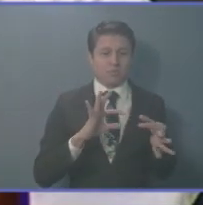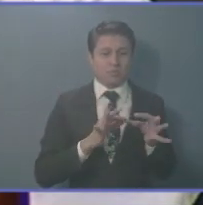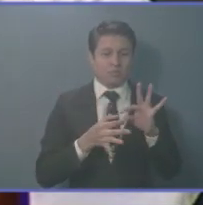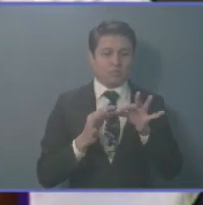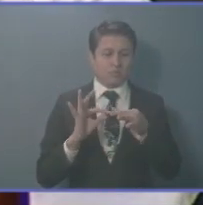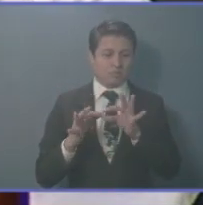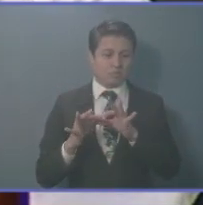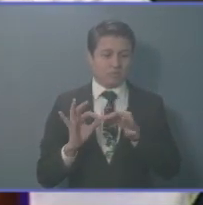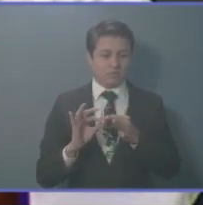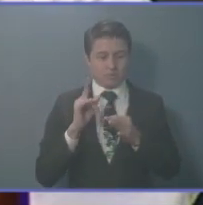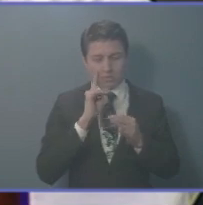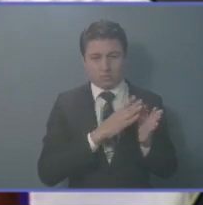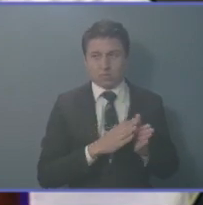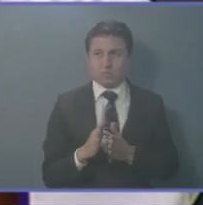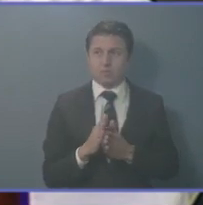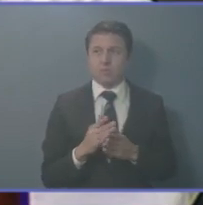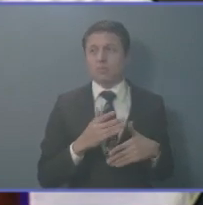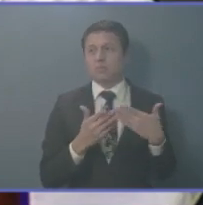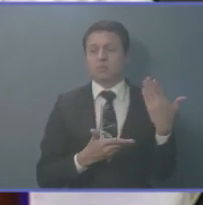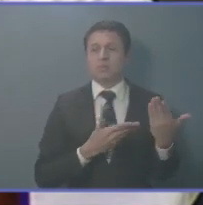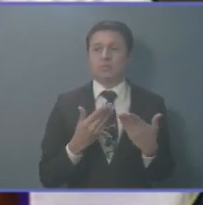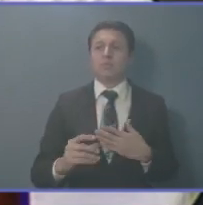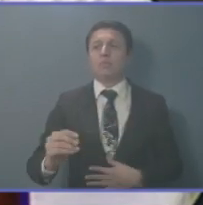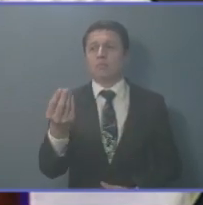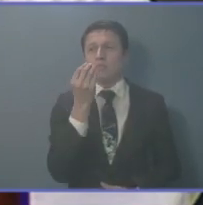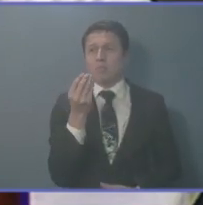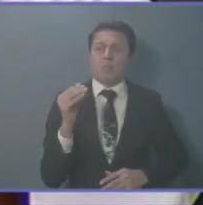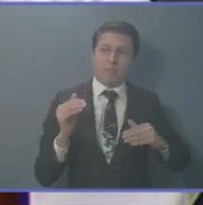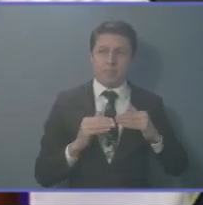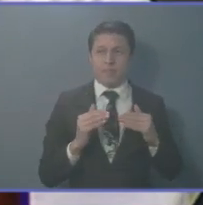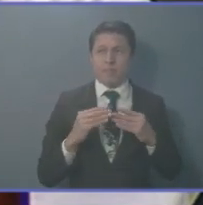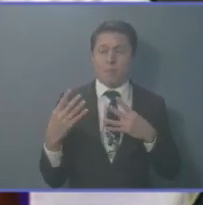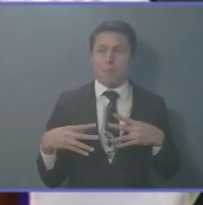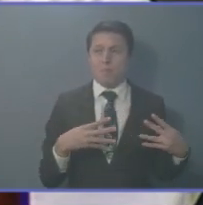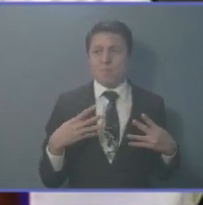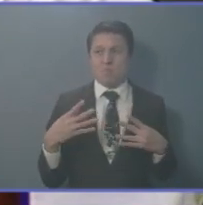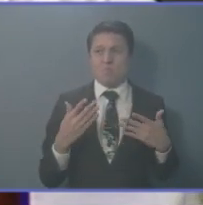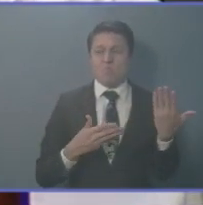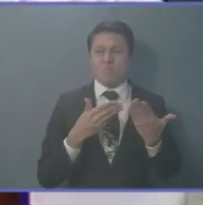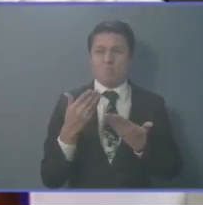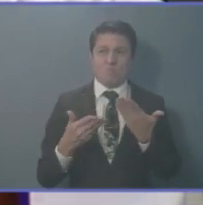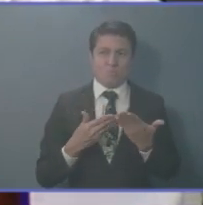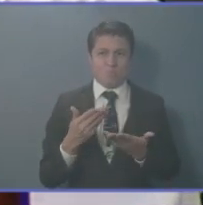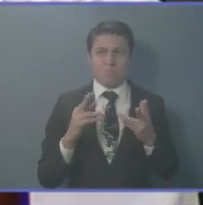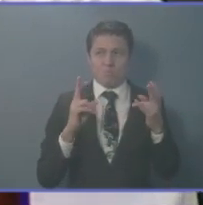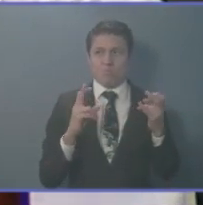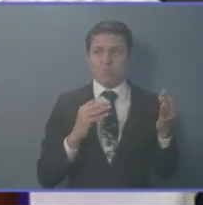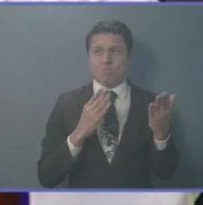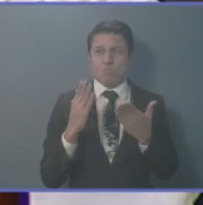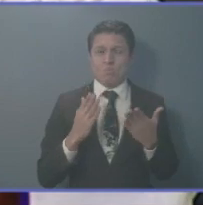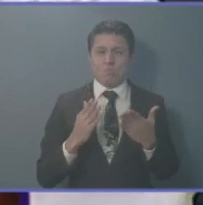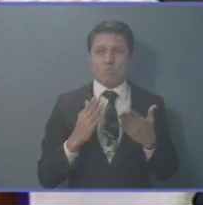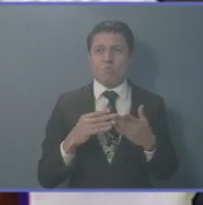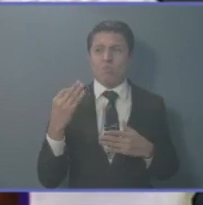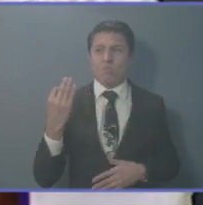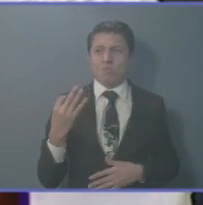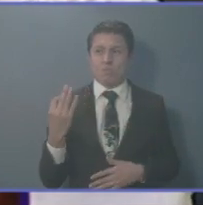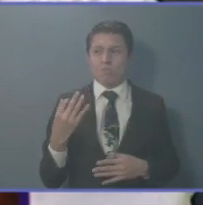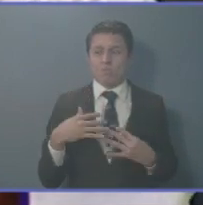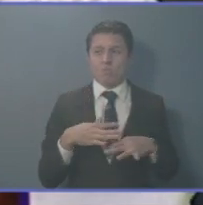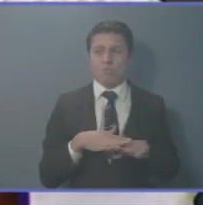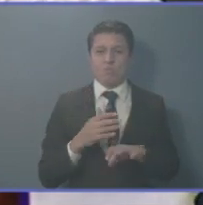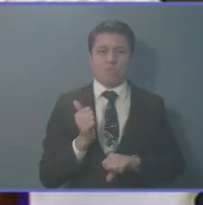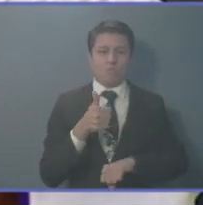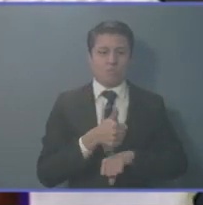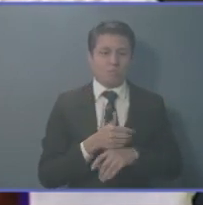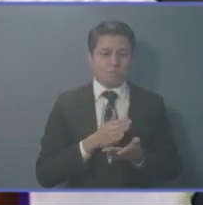acopio, almacenaje, abastecimiento y distribución, así como las actividades comerciales e industriales relativas a servicios y productos que se consideren esenciales